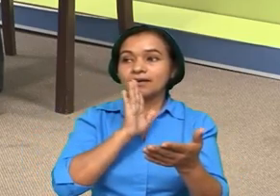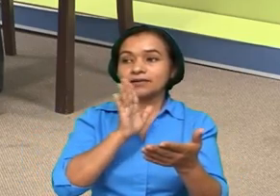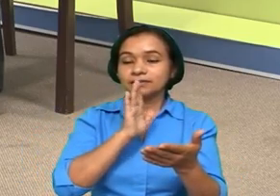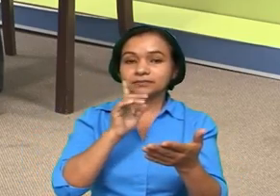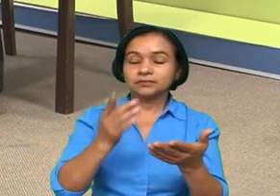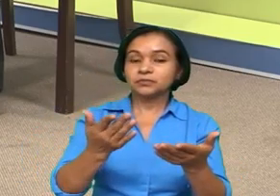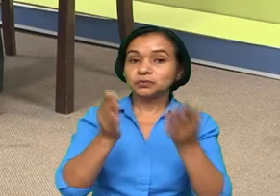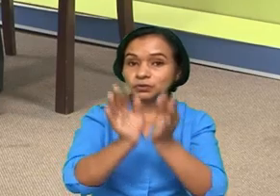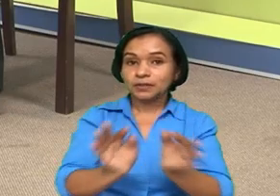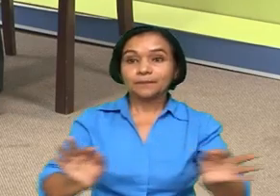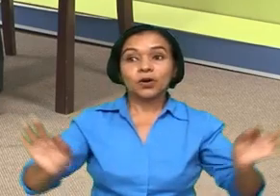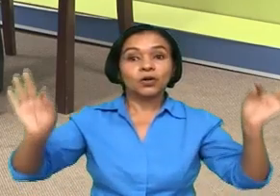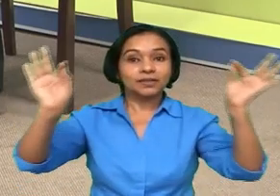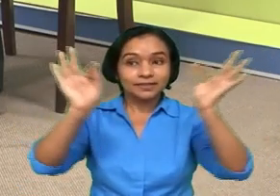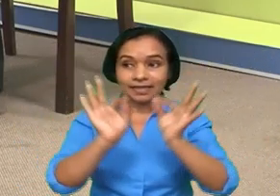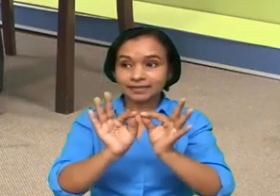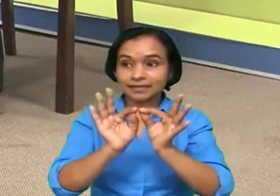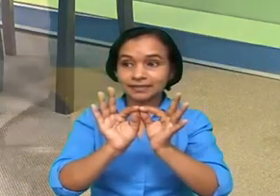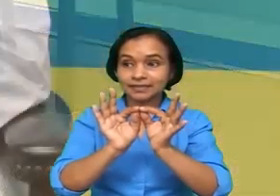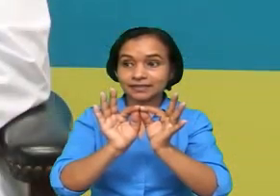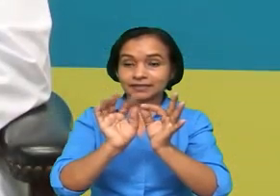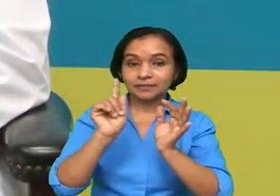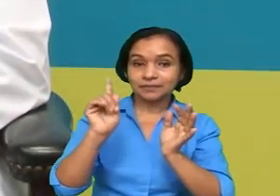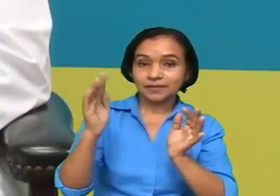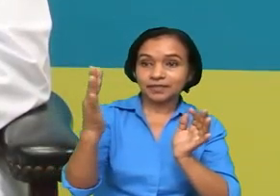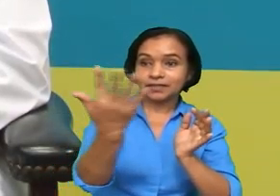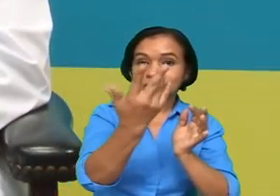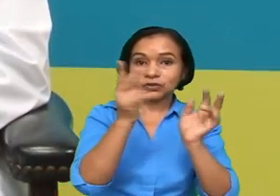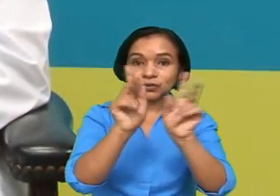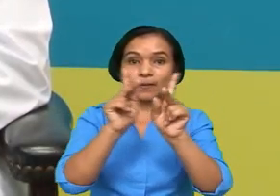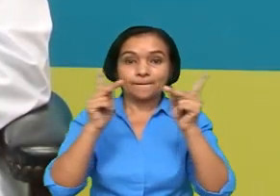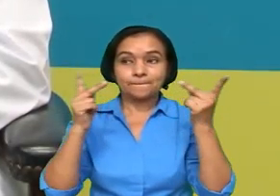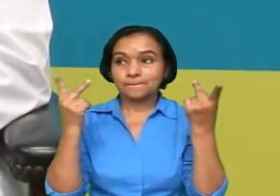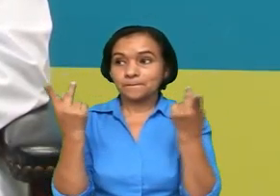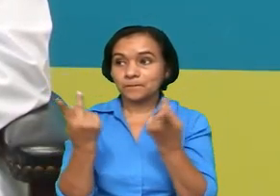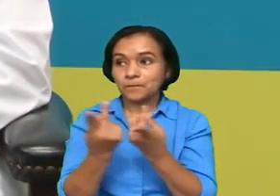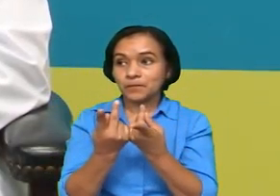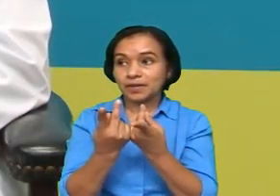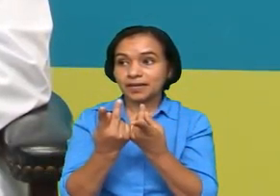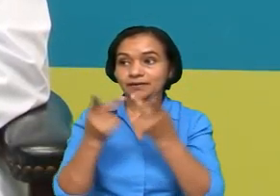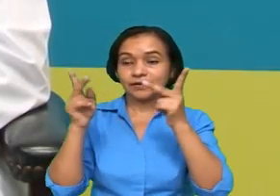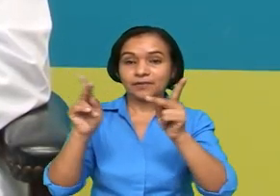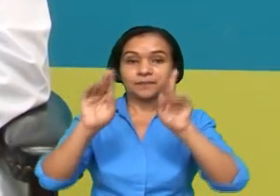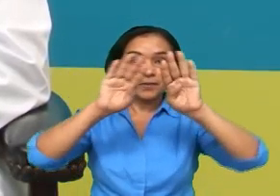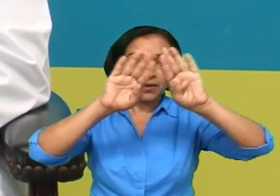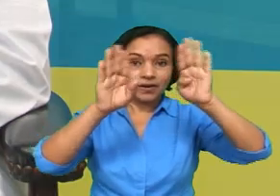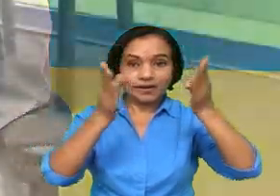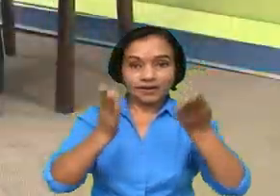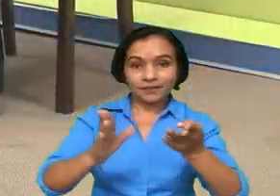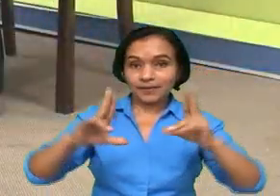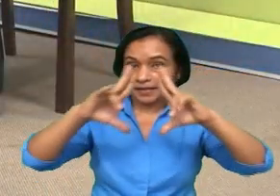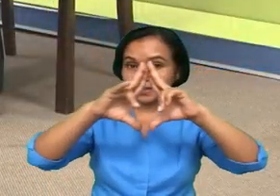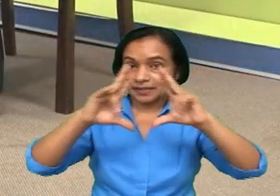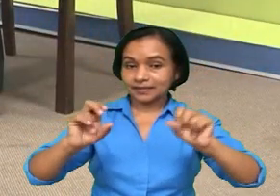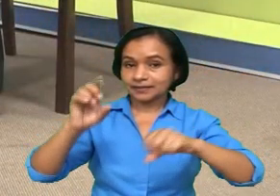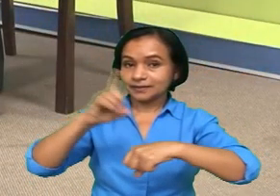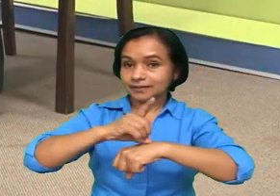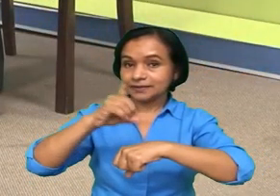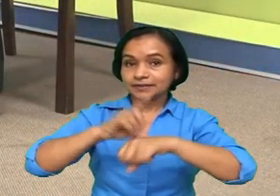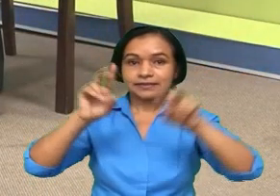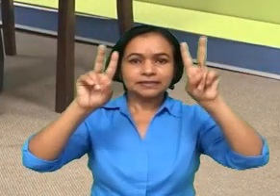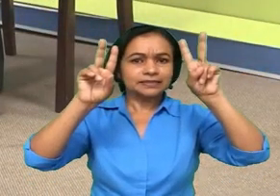muy importantes y, pues, para la población, sobre todo, pues, para la mujer nicaragüense. Doctora, el tema es